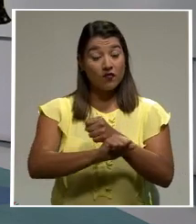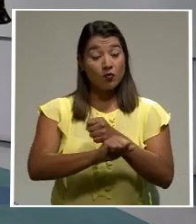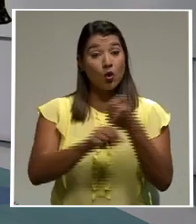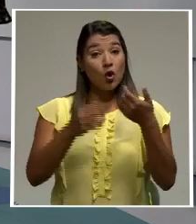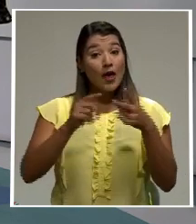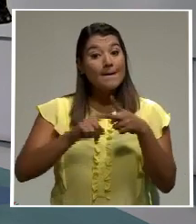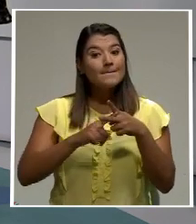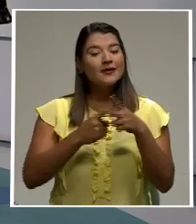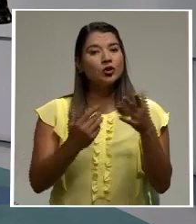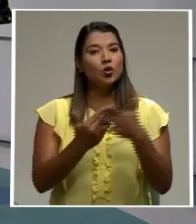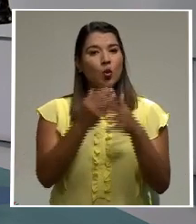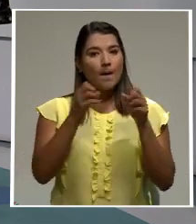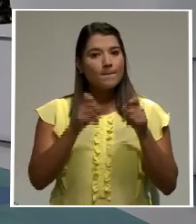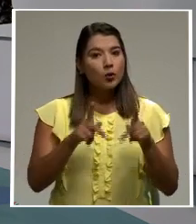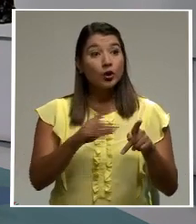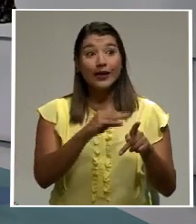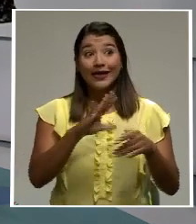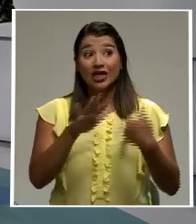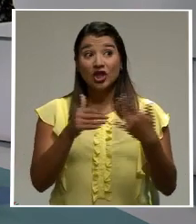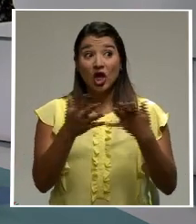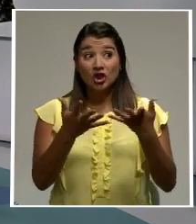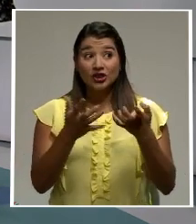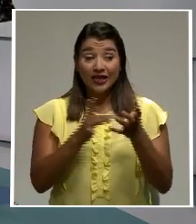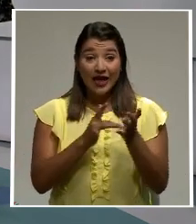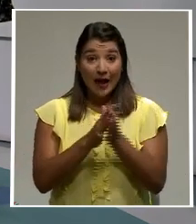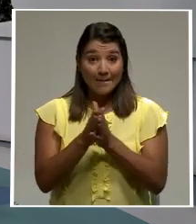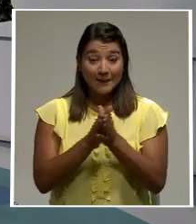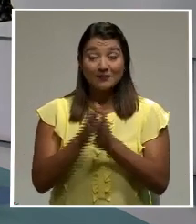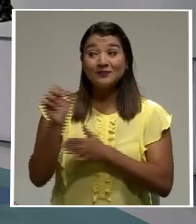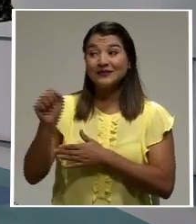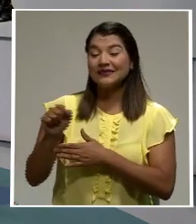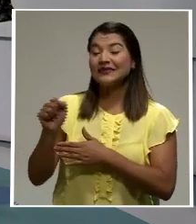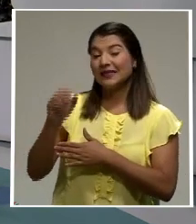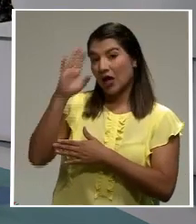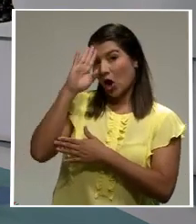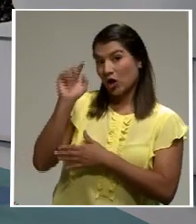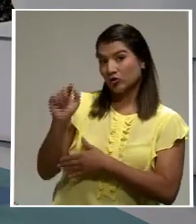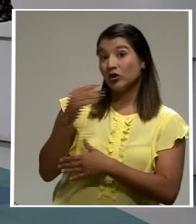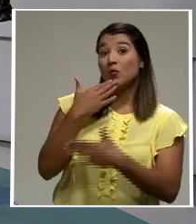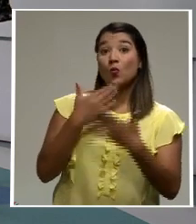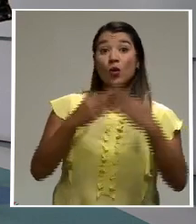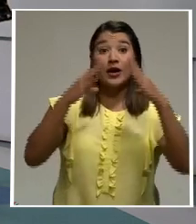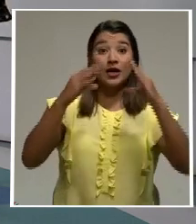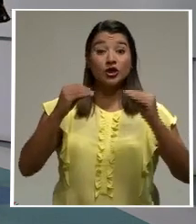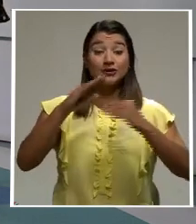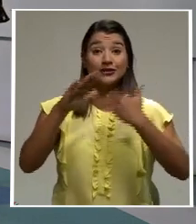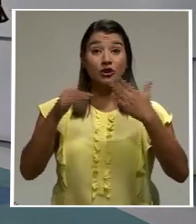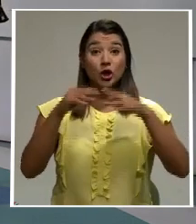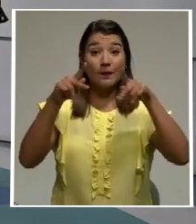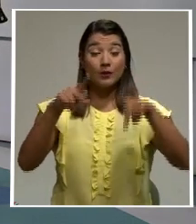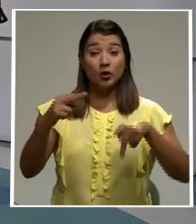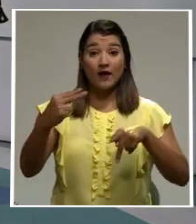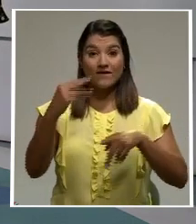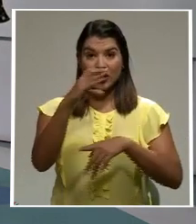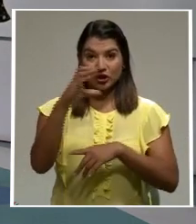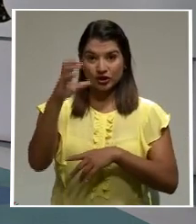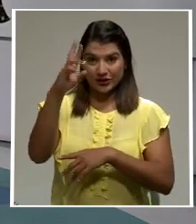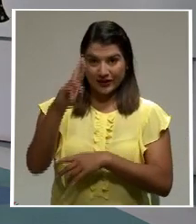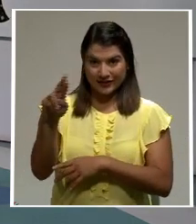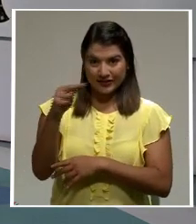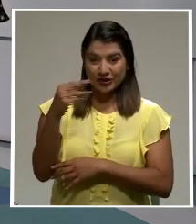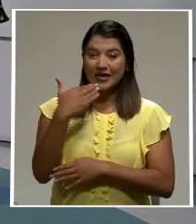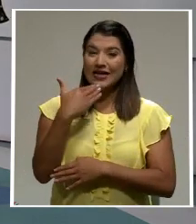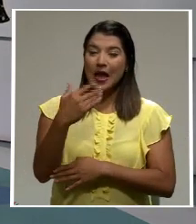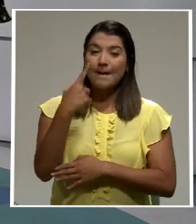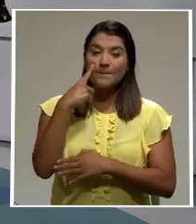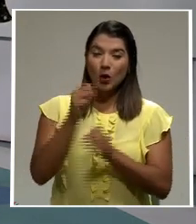y todo el mundo se quiere meter por ahí. Buenos días, ¿qué tal? ¿Cómo está, don Ernesto? A usted que nos sintoniza aquí en Costa Rica Noticias, gracias por su compañía. Y bueno,